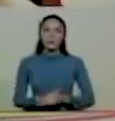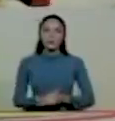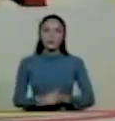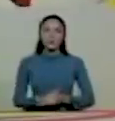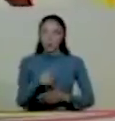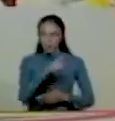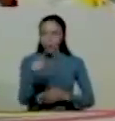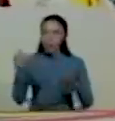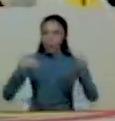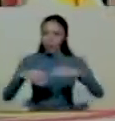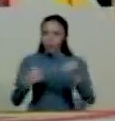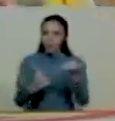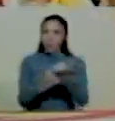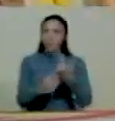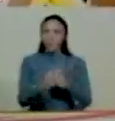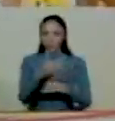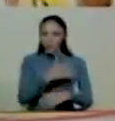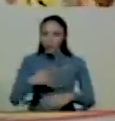¿Están de acuerdo?